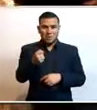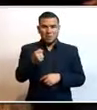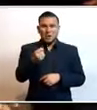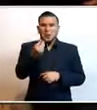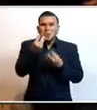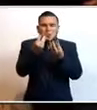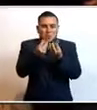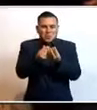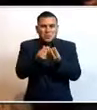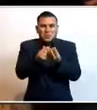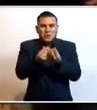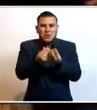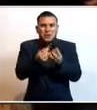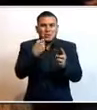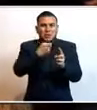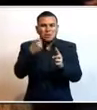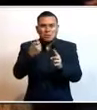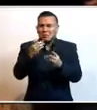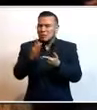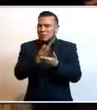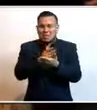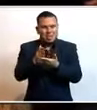de 200 homicidios.